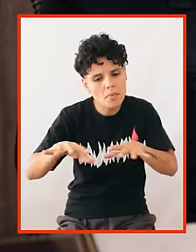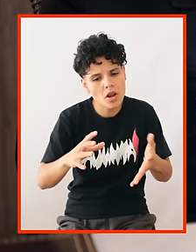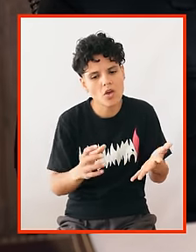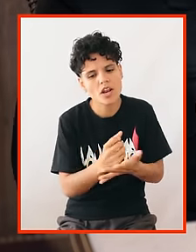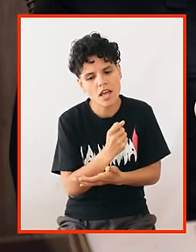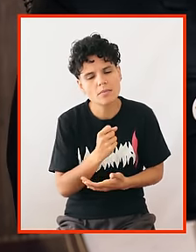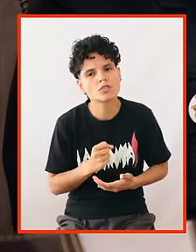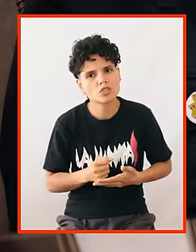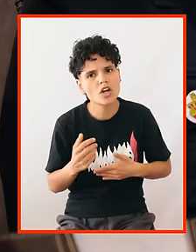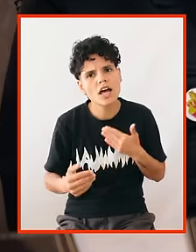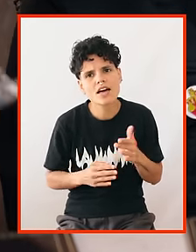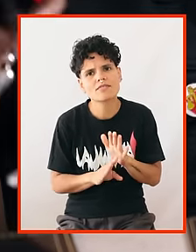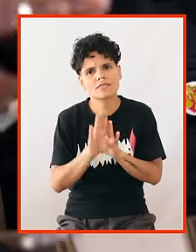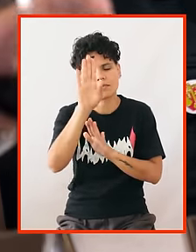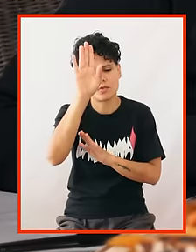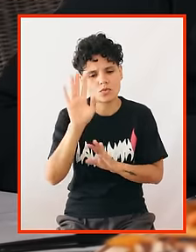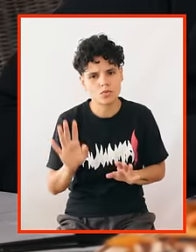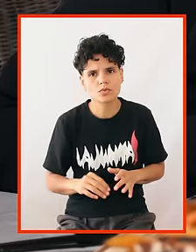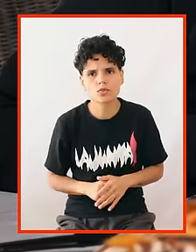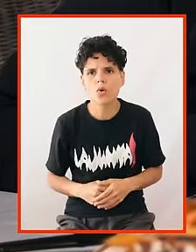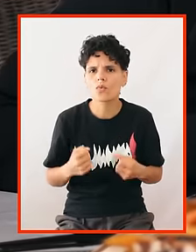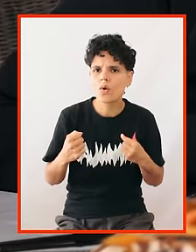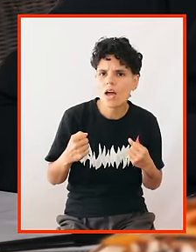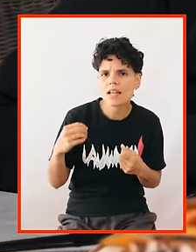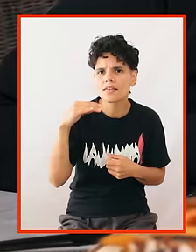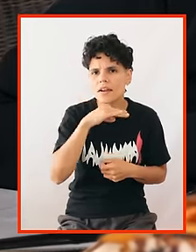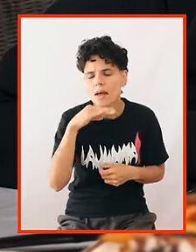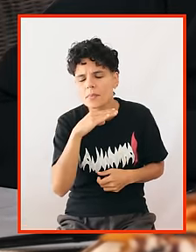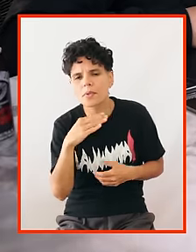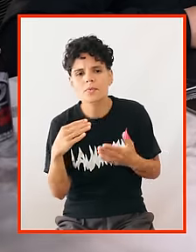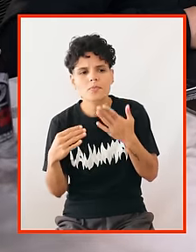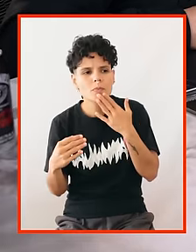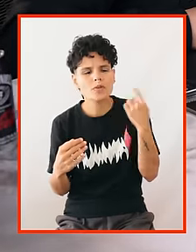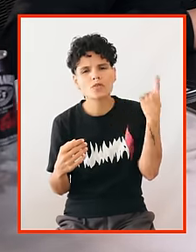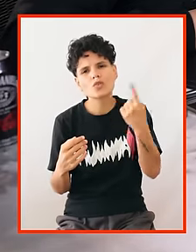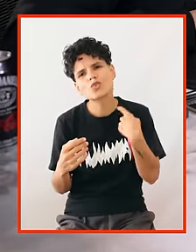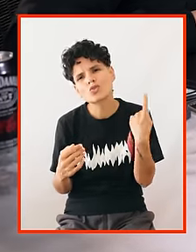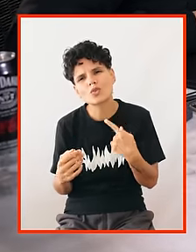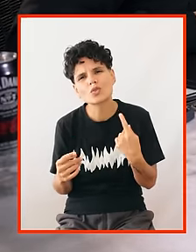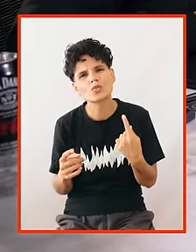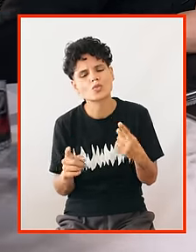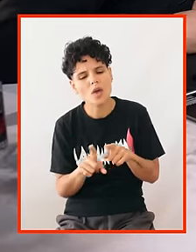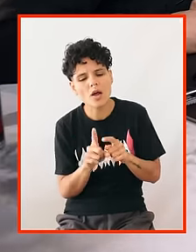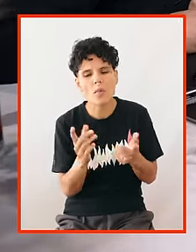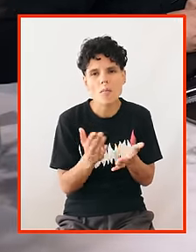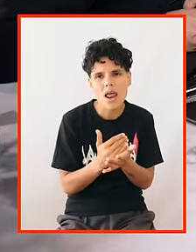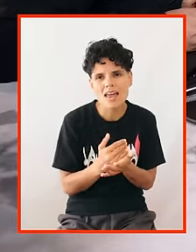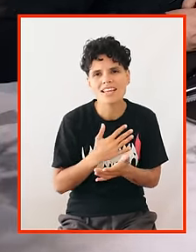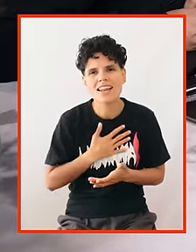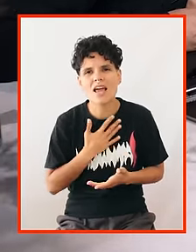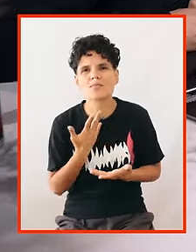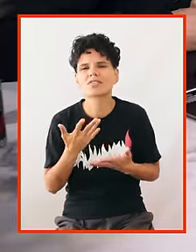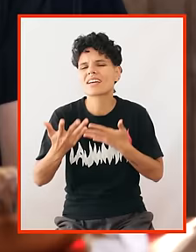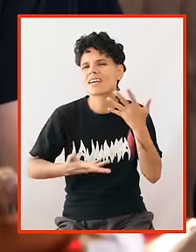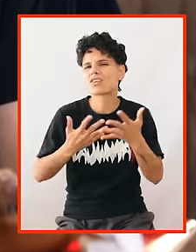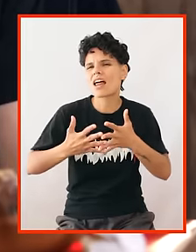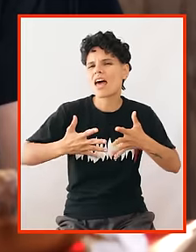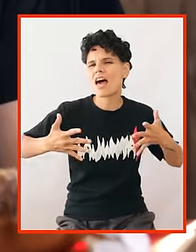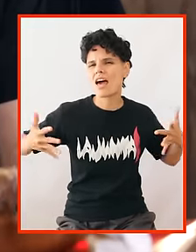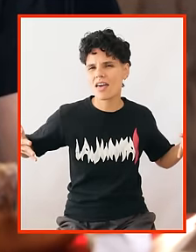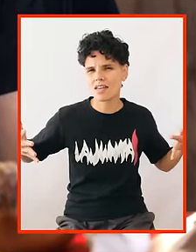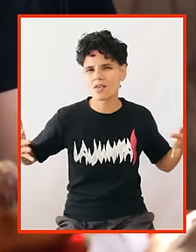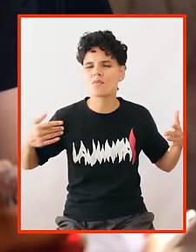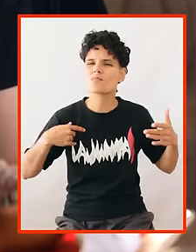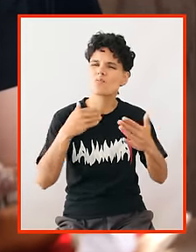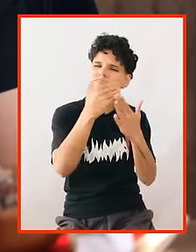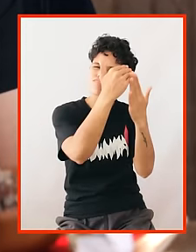Machacando. Sí, echaron fuerte, rápido, con muchos temas. Era parte como del plan, como que dijimos, tengamos un repertorio amplio en pocos